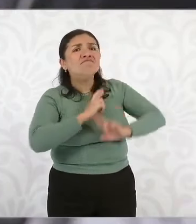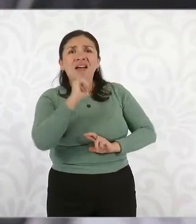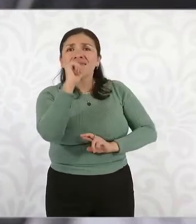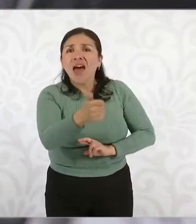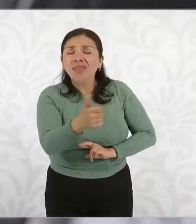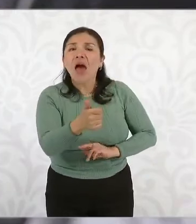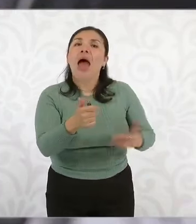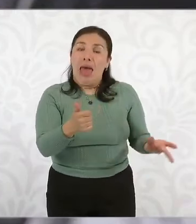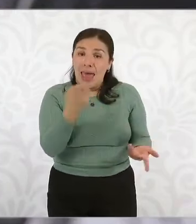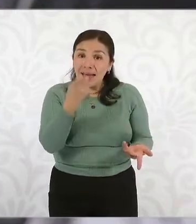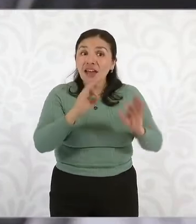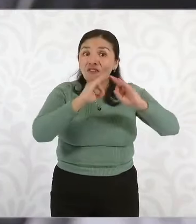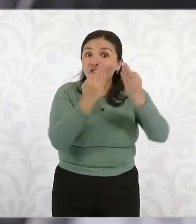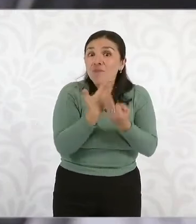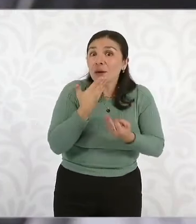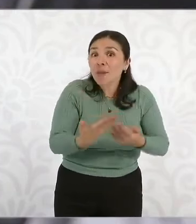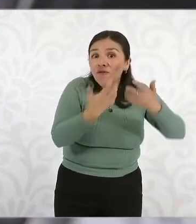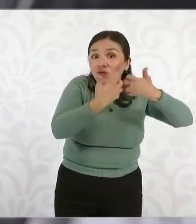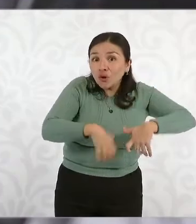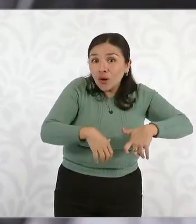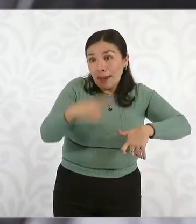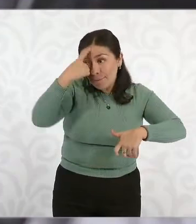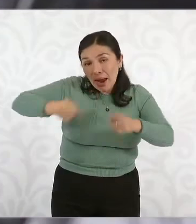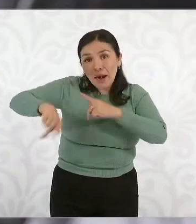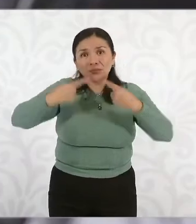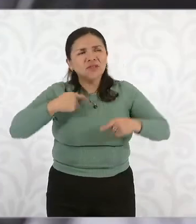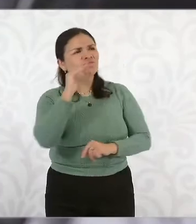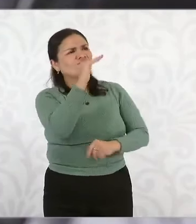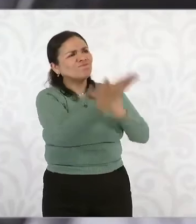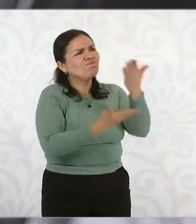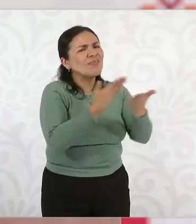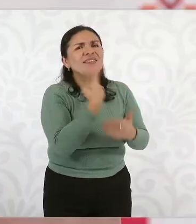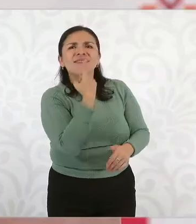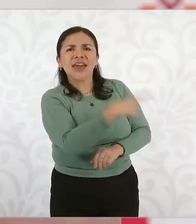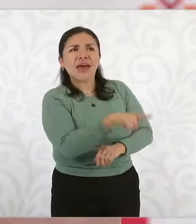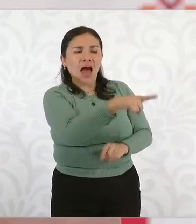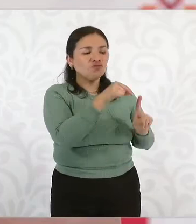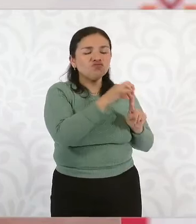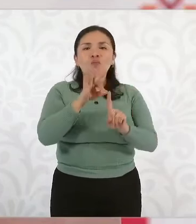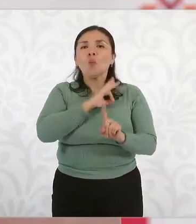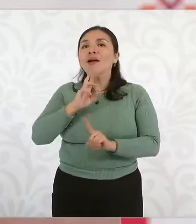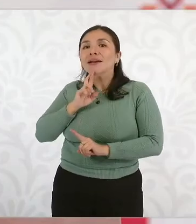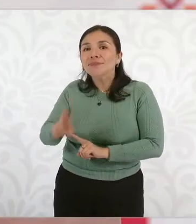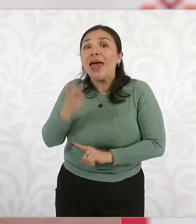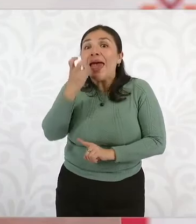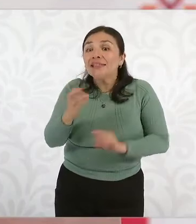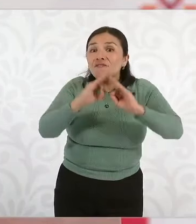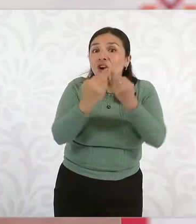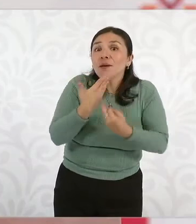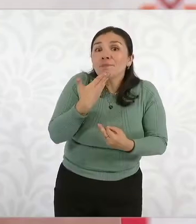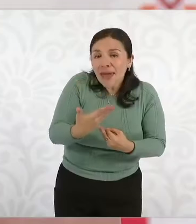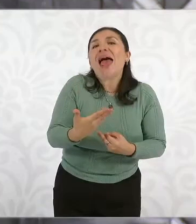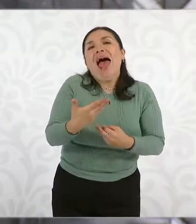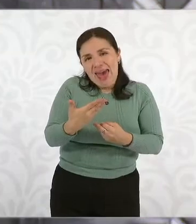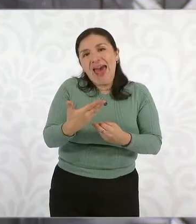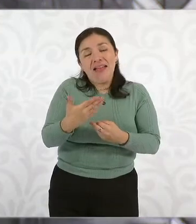el mecanismo eficaz para que se puedan resolver estas quejas sería la tercera posibilidad